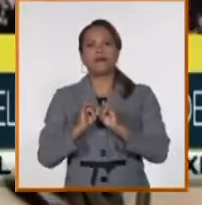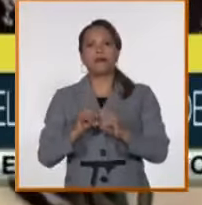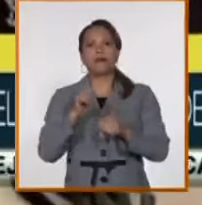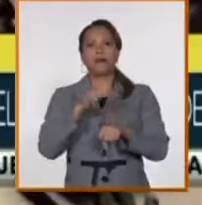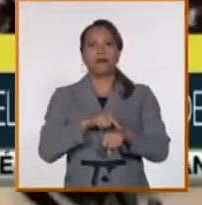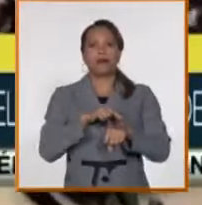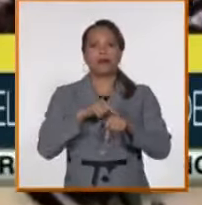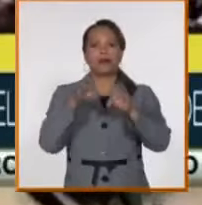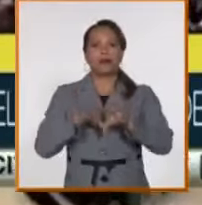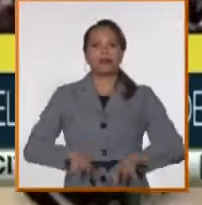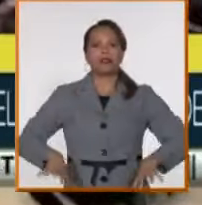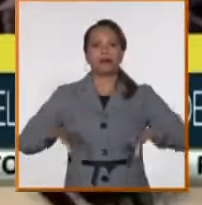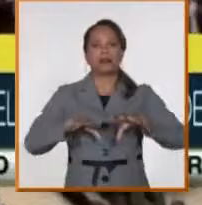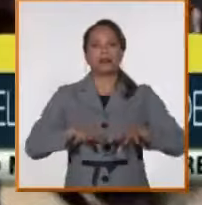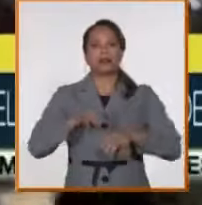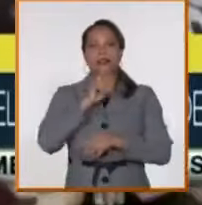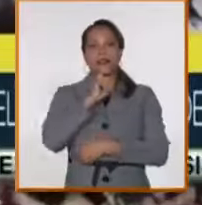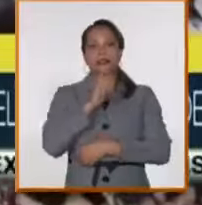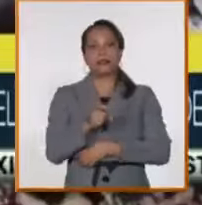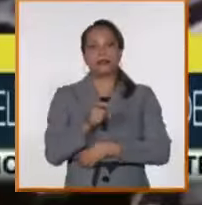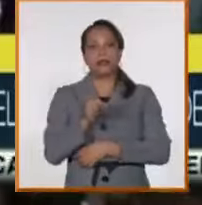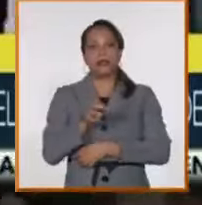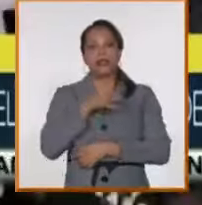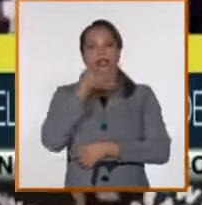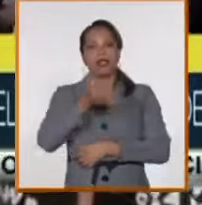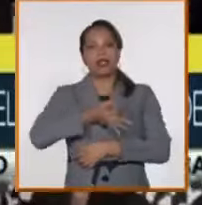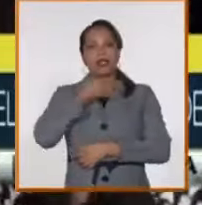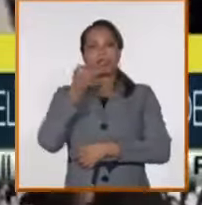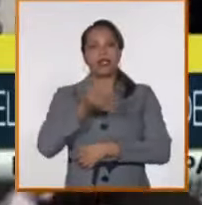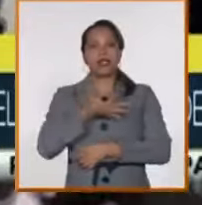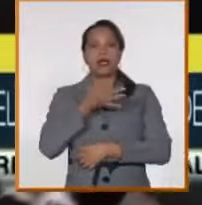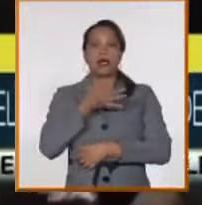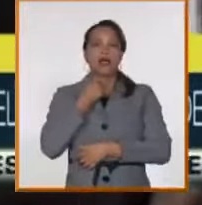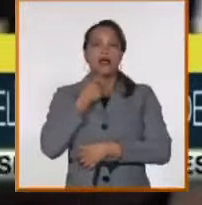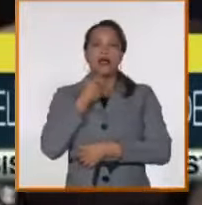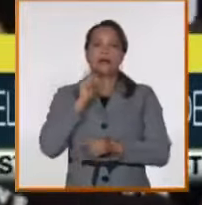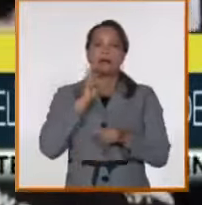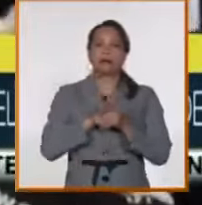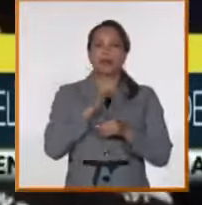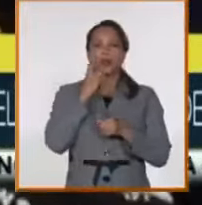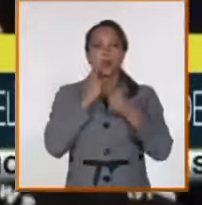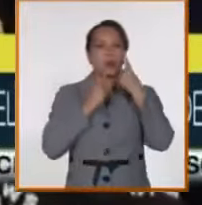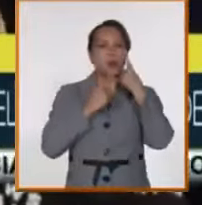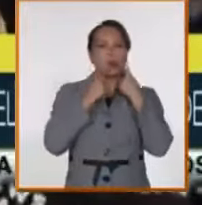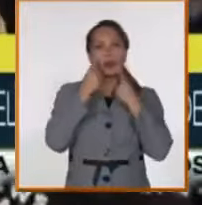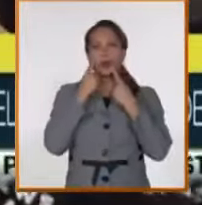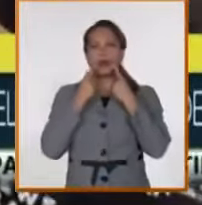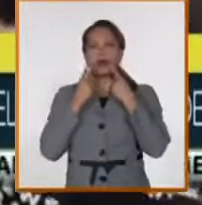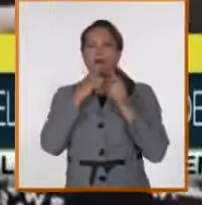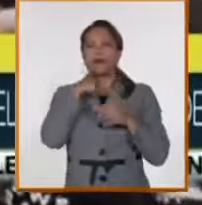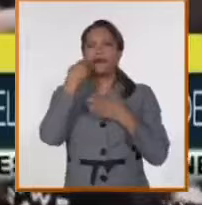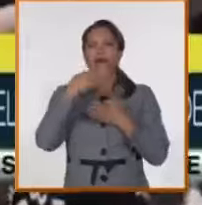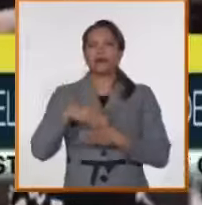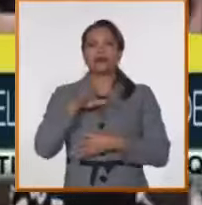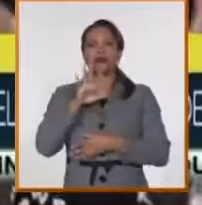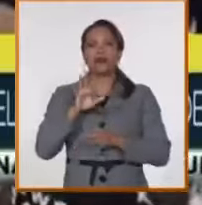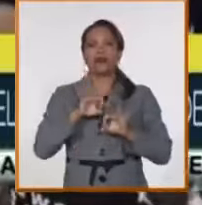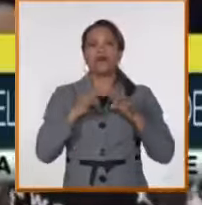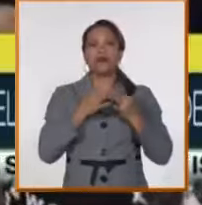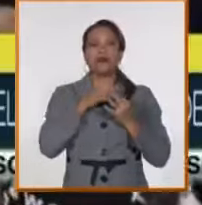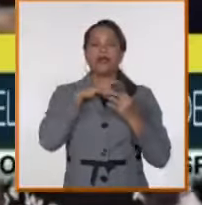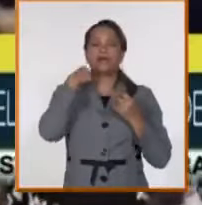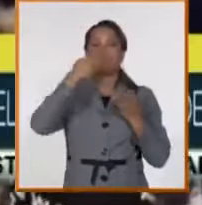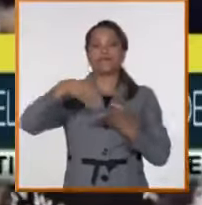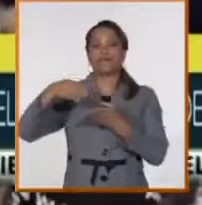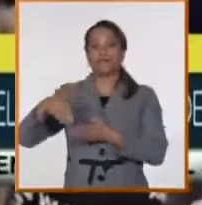de esta situación y no pudo contener las lágrimas pues había perdido a cinco parientes en el ataque en el